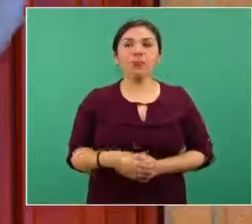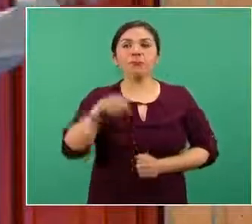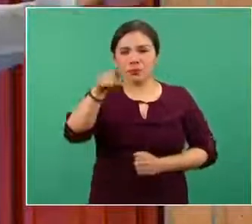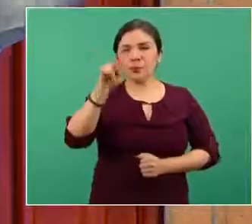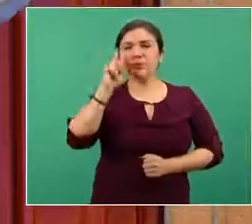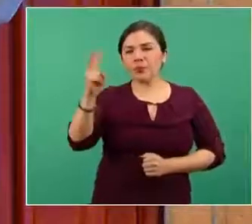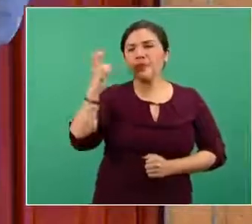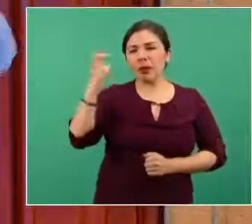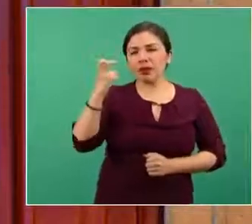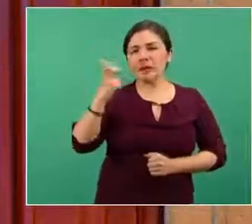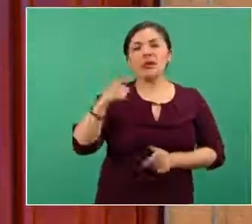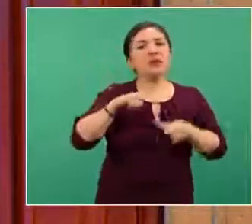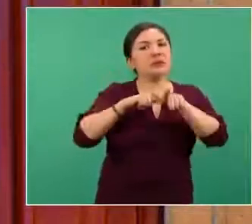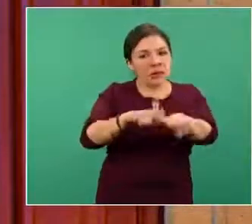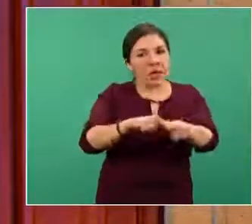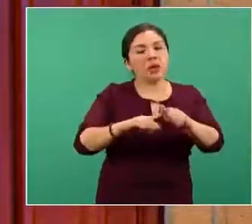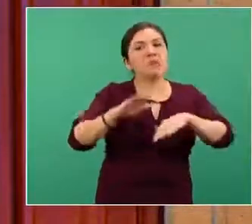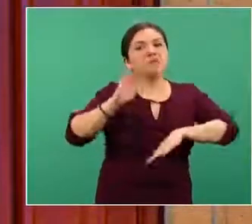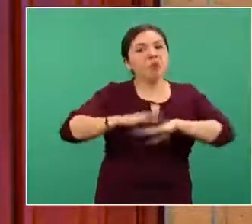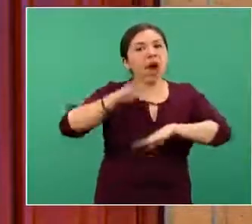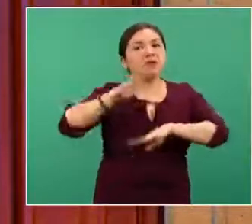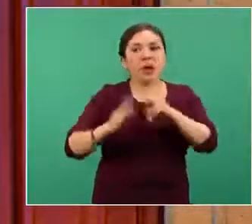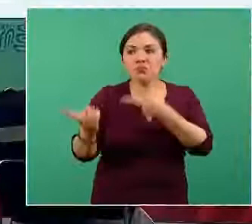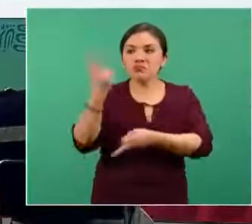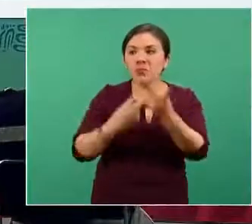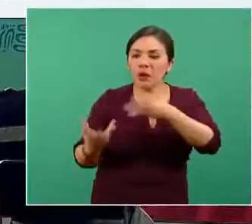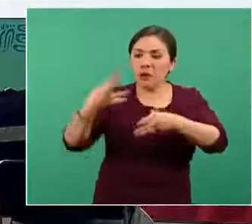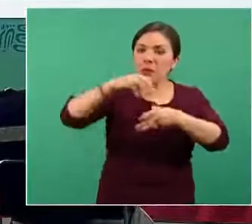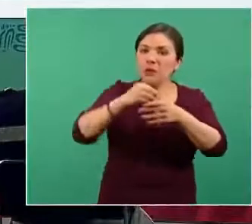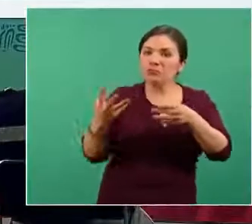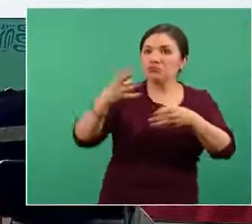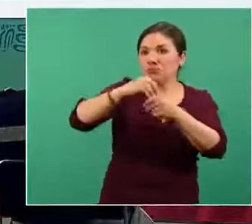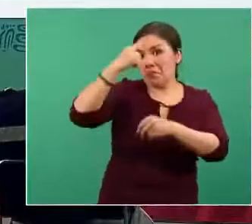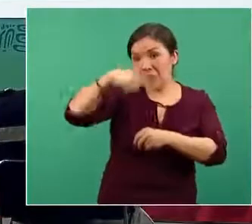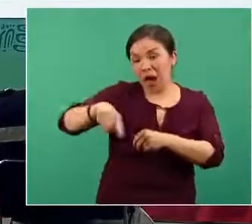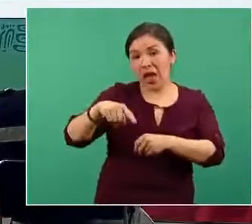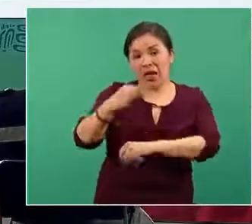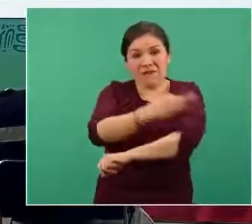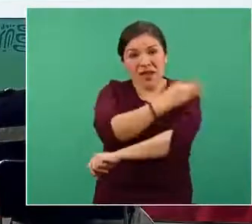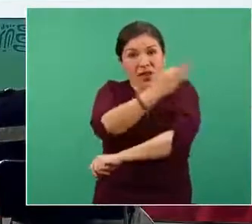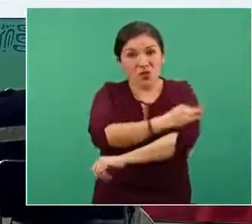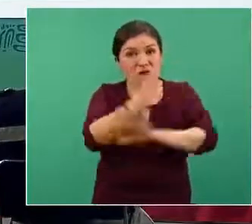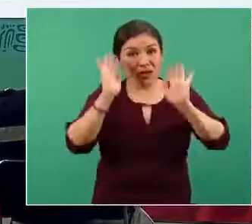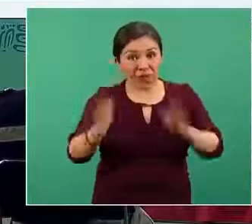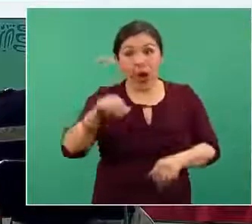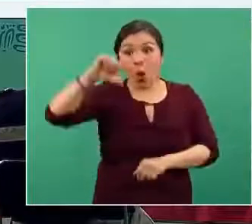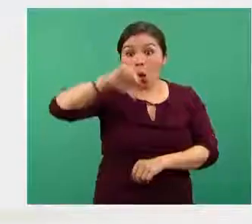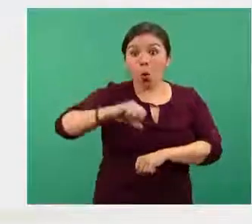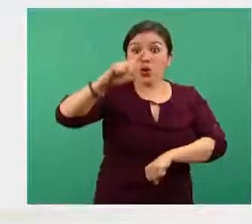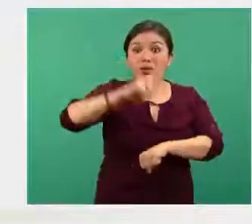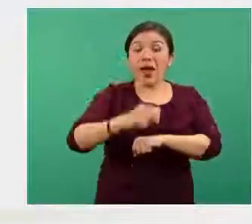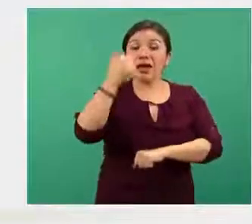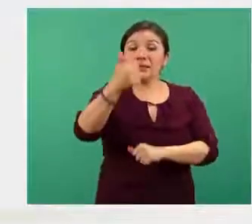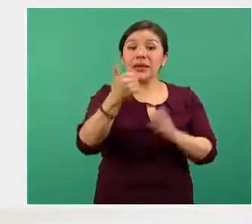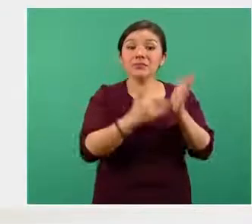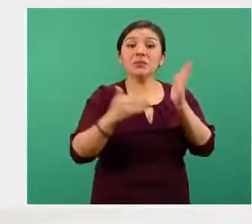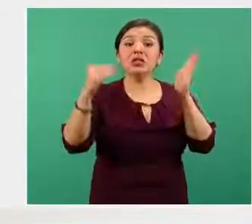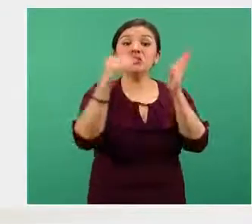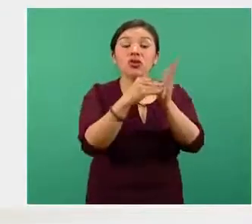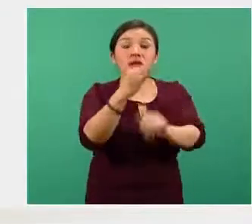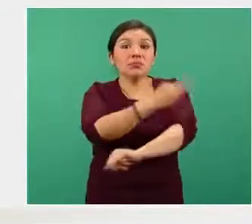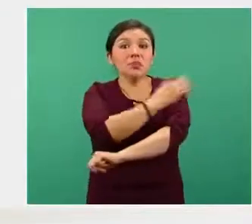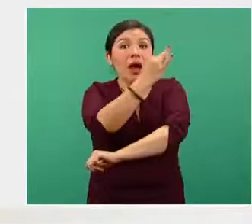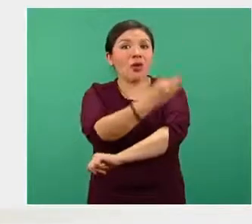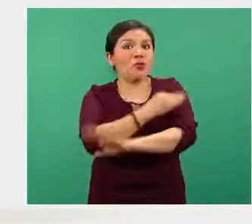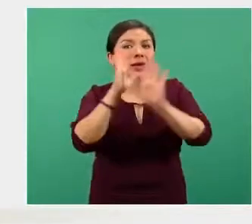vemos cómo la curva continúa incrementándose. El día de hoy prácticamente ya 6 millones de dosis aplicadas,